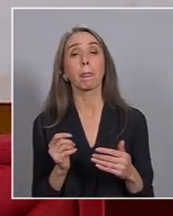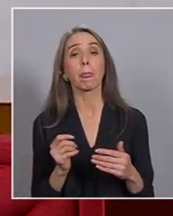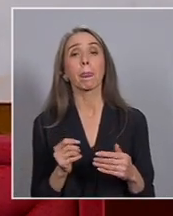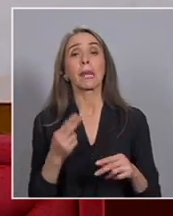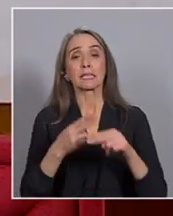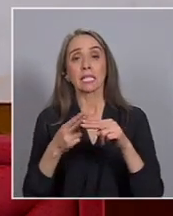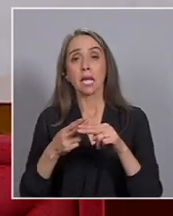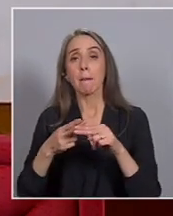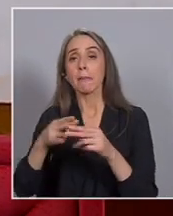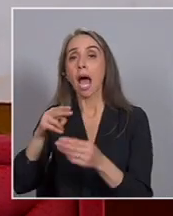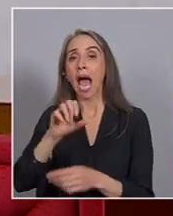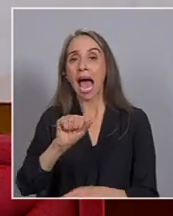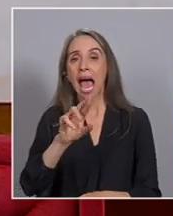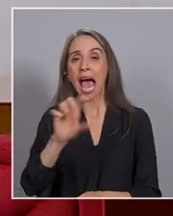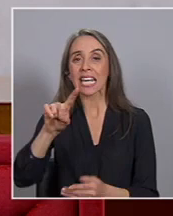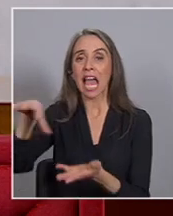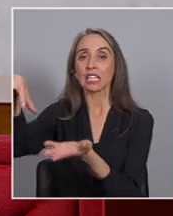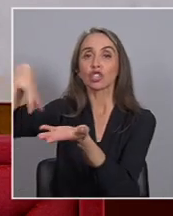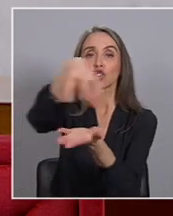áreas protegidas,